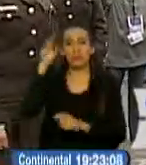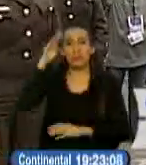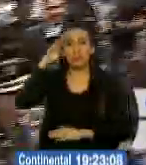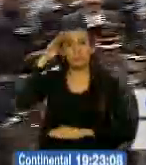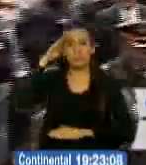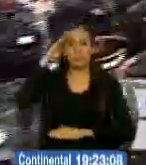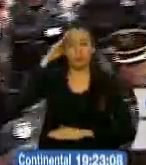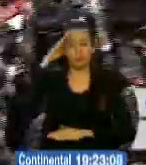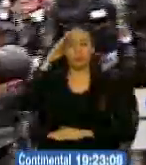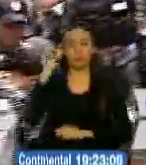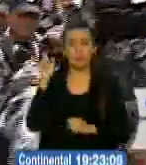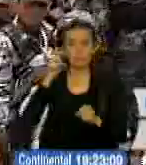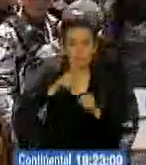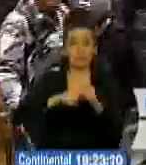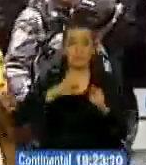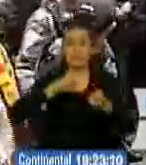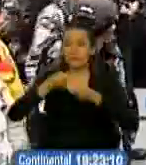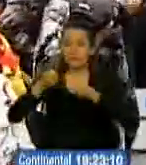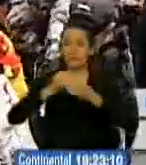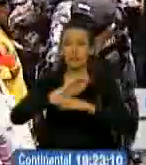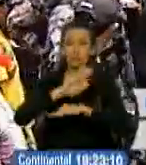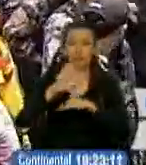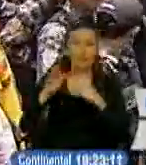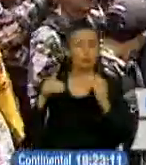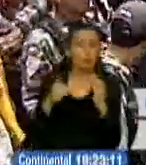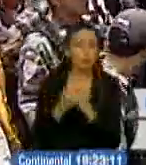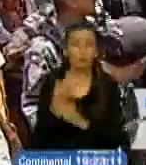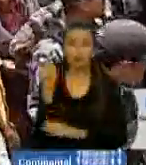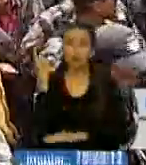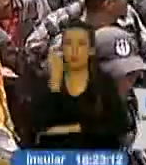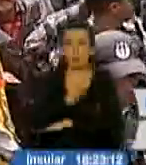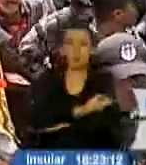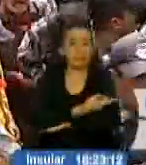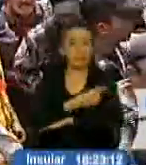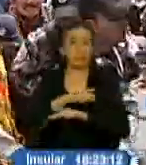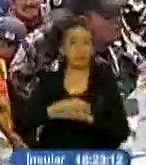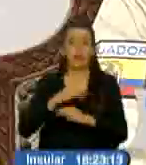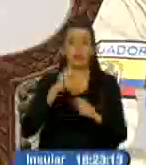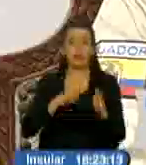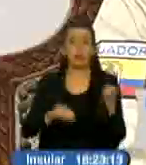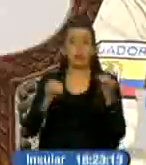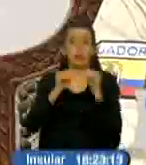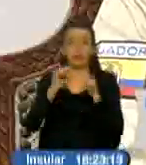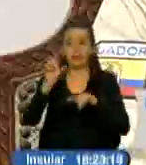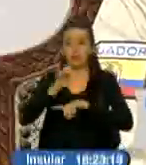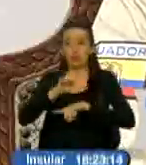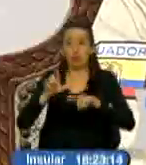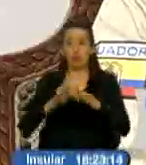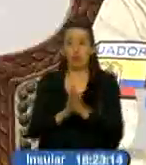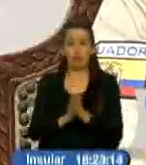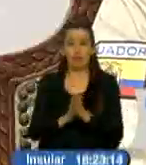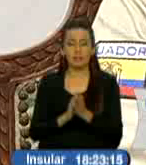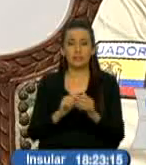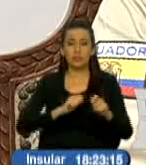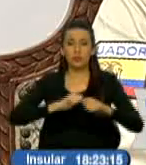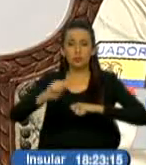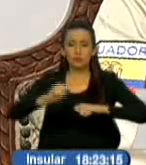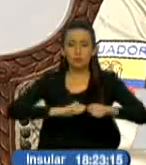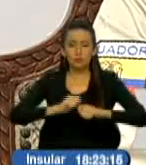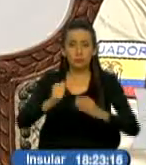de control y seguridad de manera permanente en eventos de carácter masivo y lugares turísticos. Con un modelo de gestión que nos